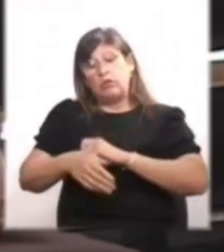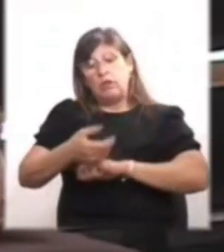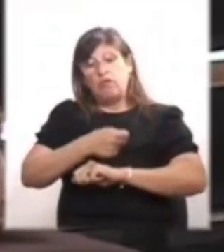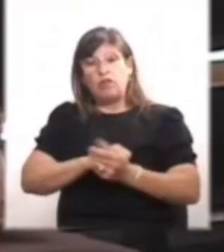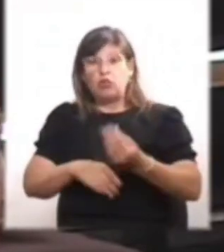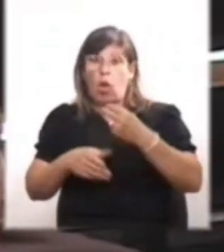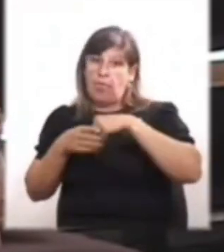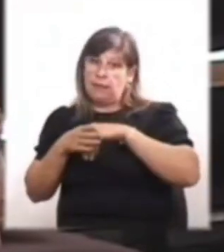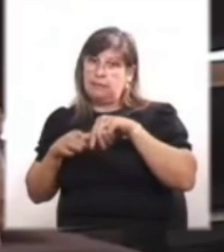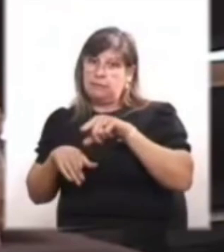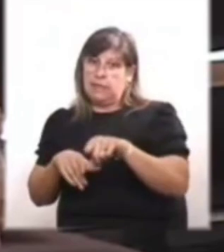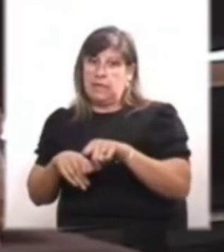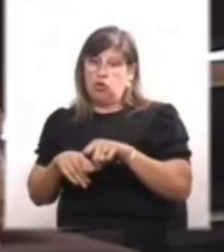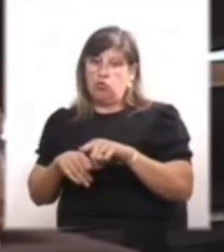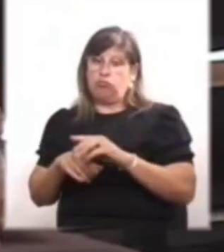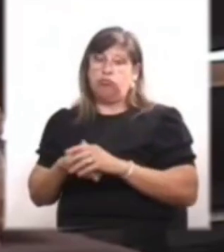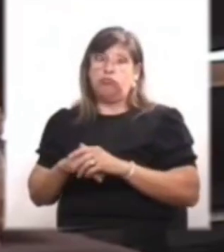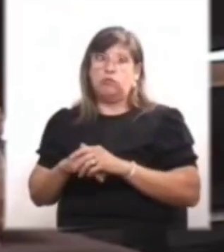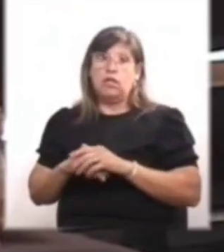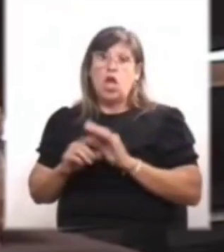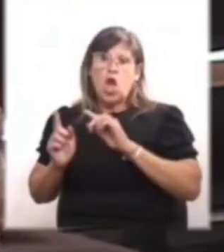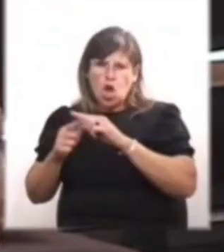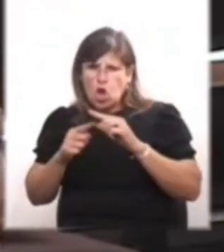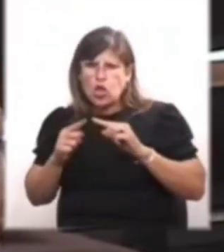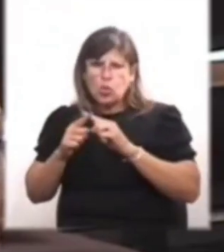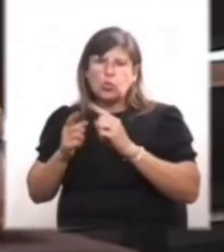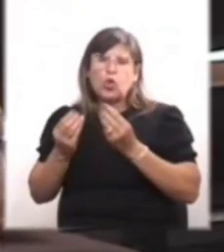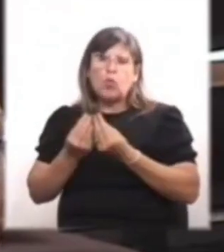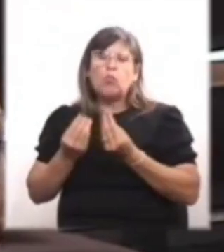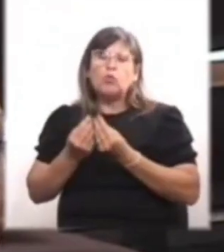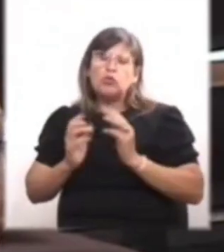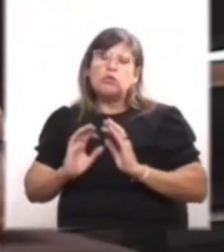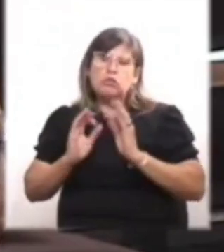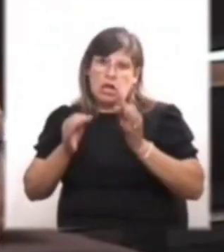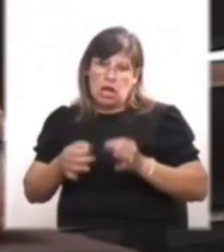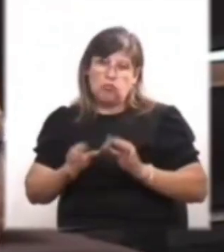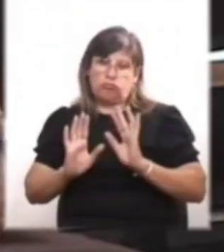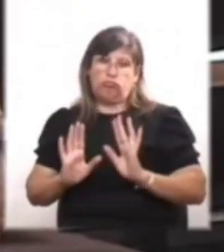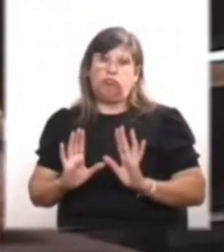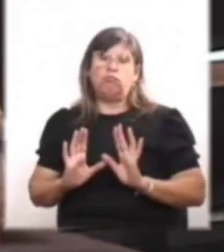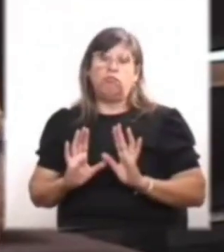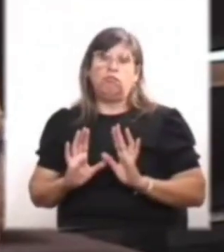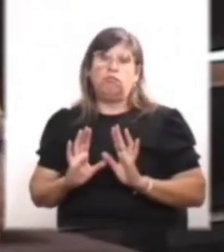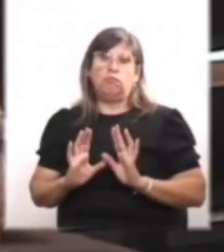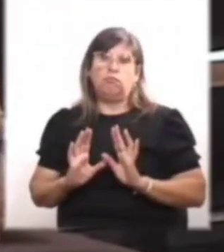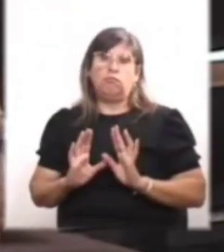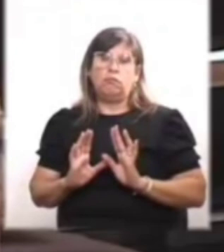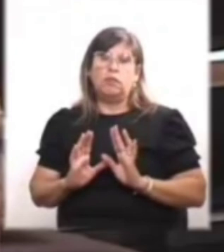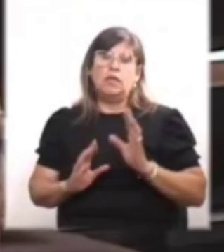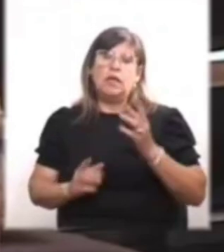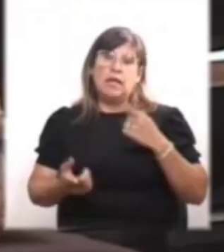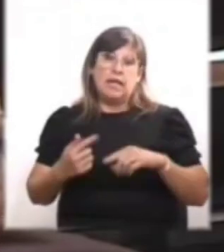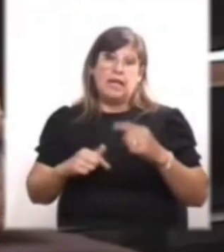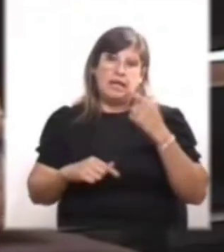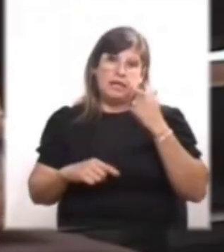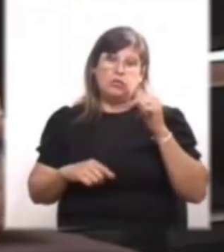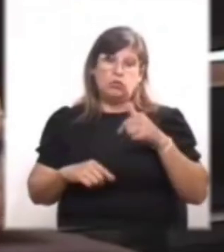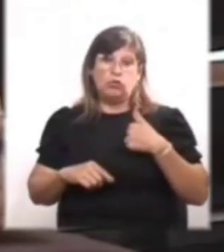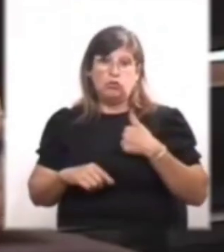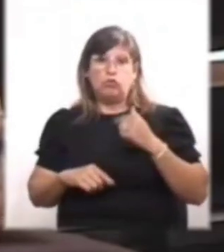interno, lo discutió mucho y llegaron a una postura. Por lo tanto, yo he